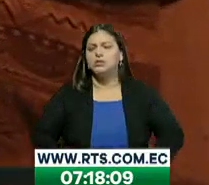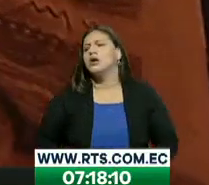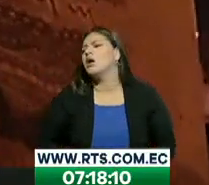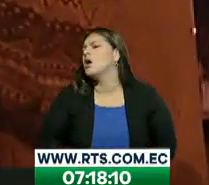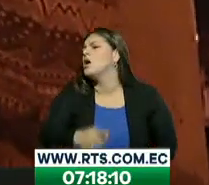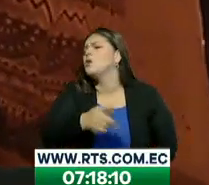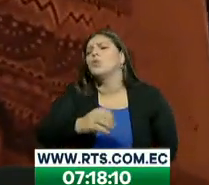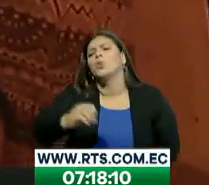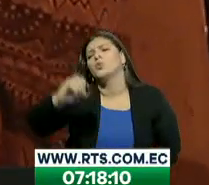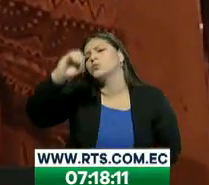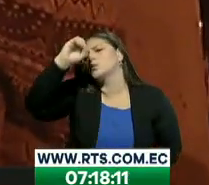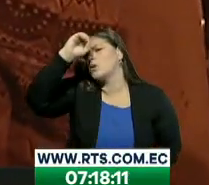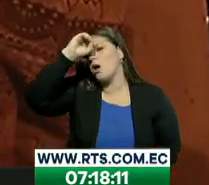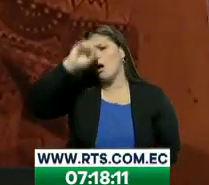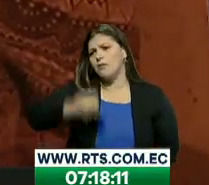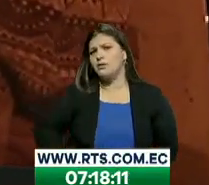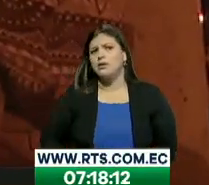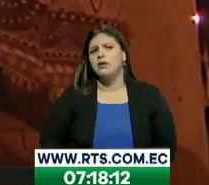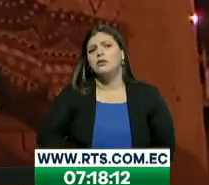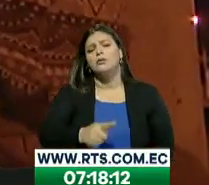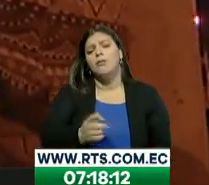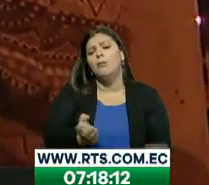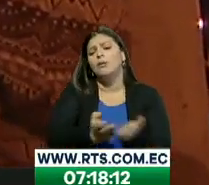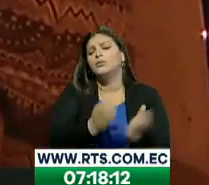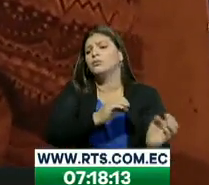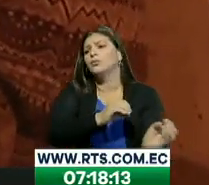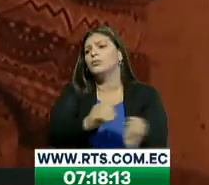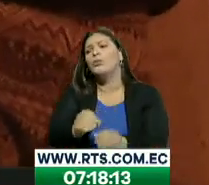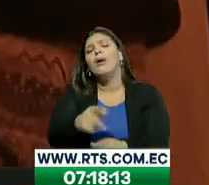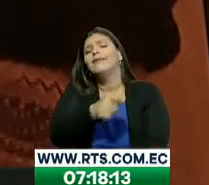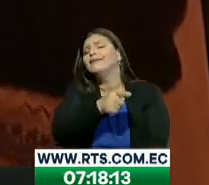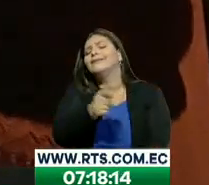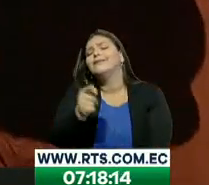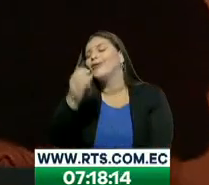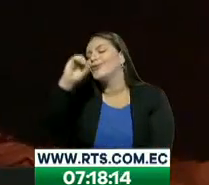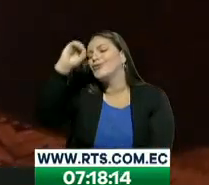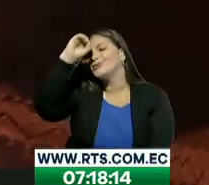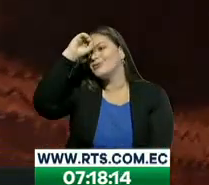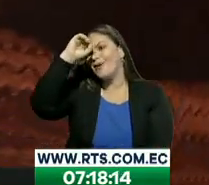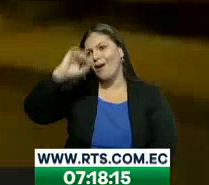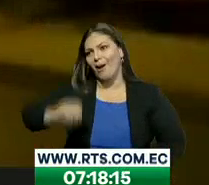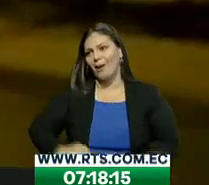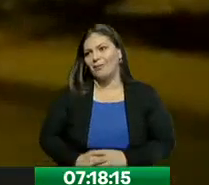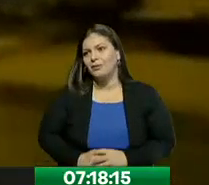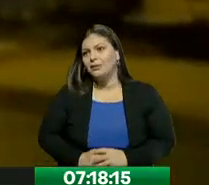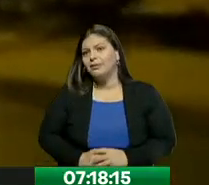sabíamos, joven. Si hubiésemos sabido, hubiese juntado. No tenía